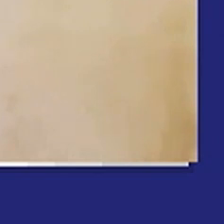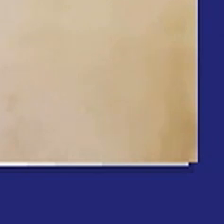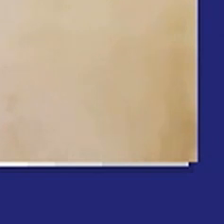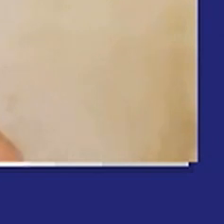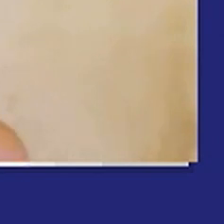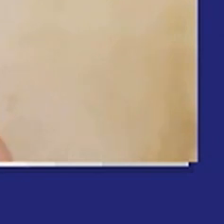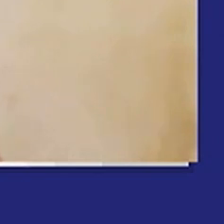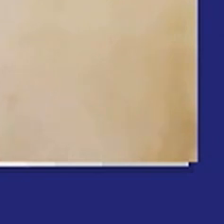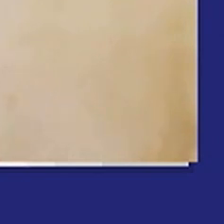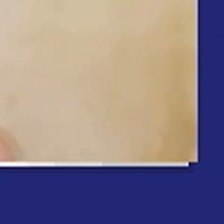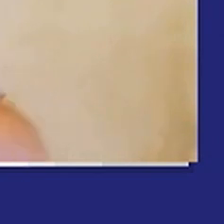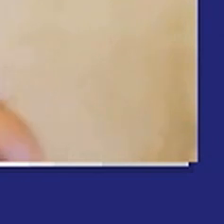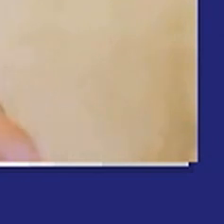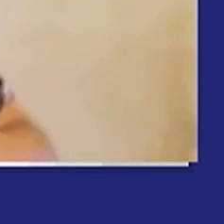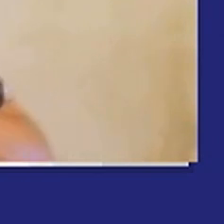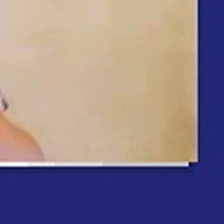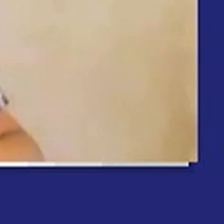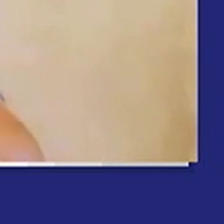diaria.